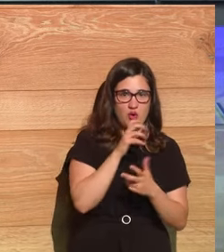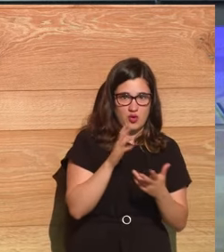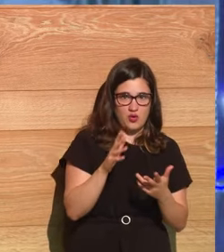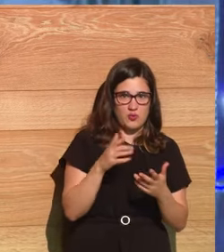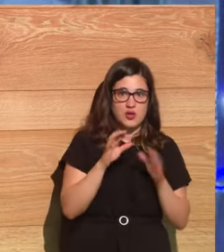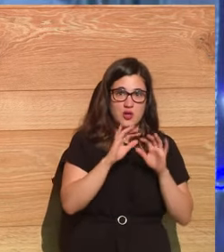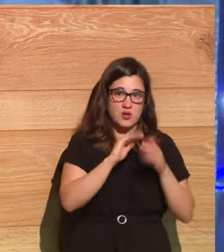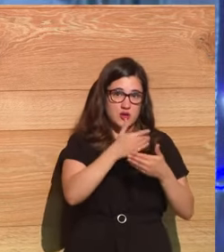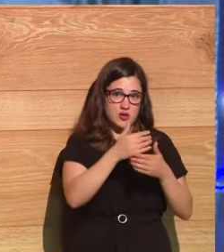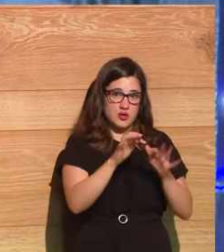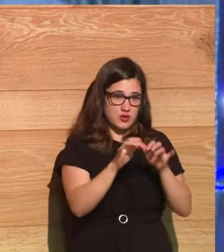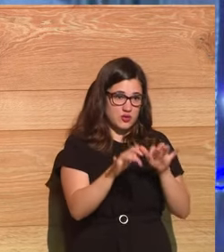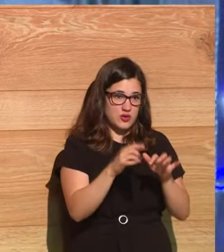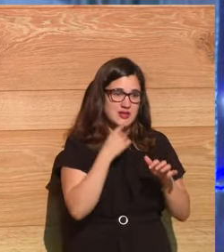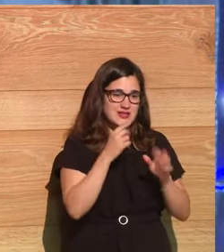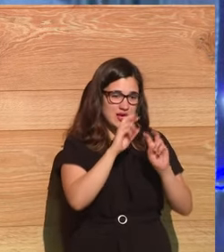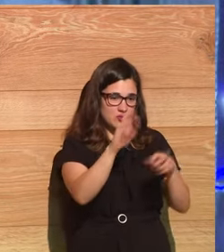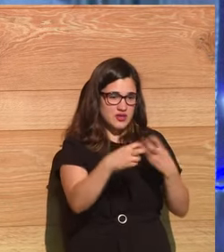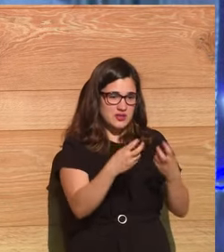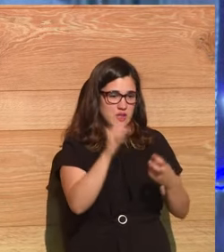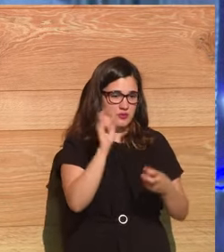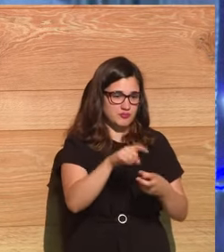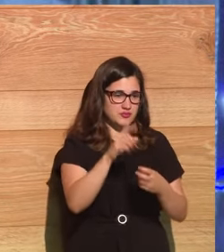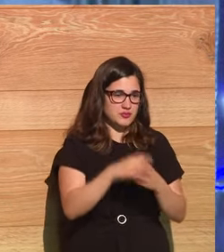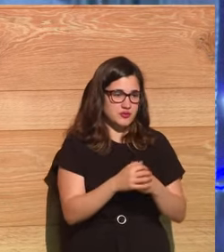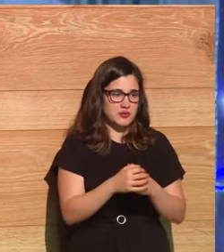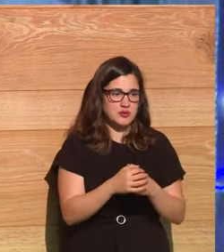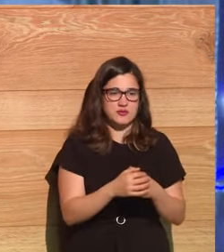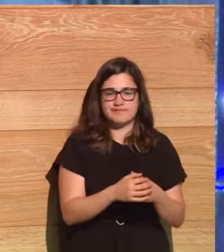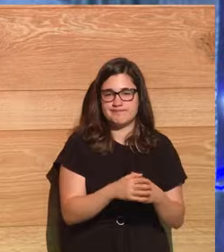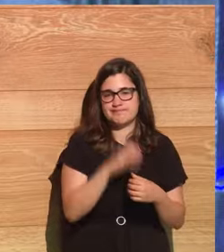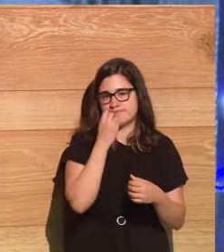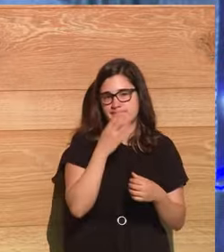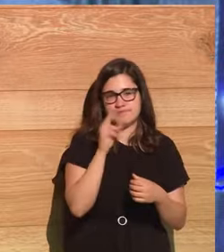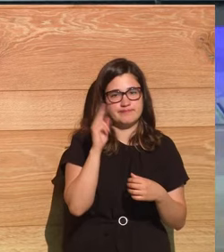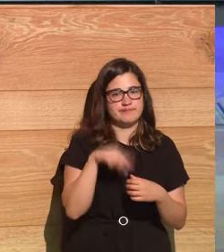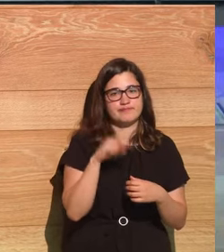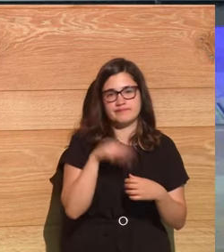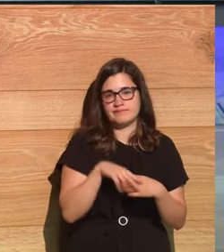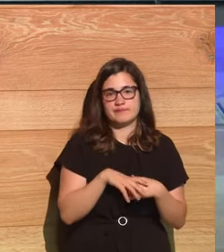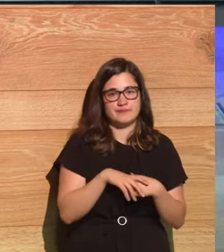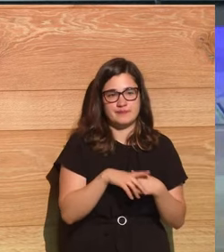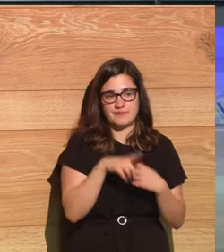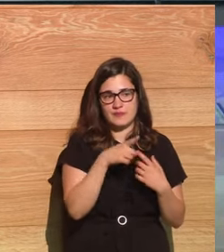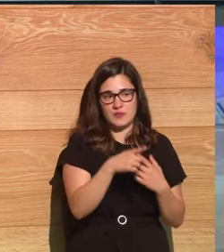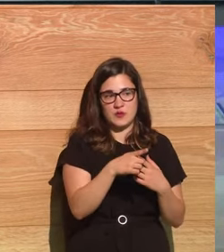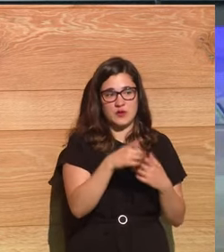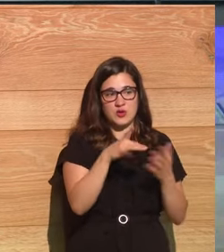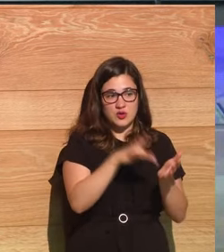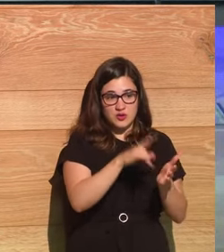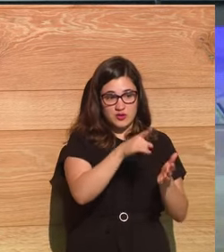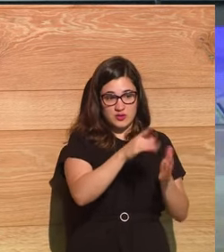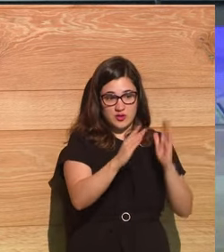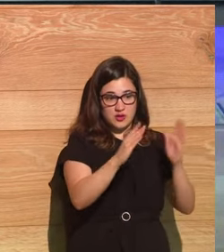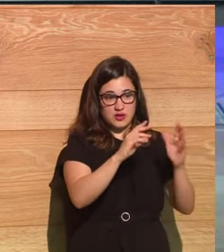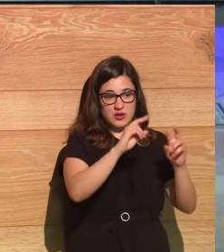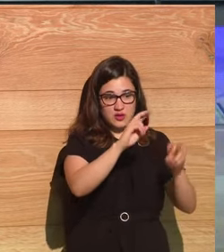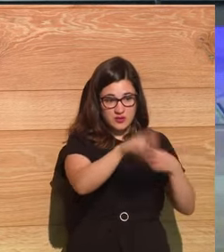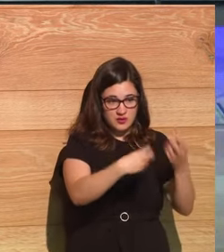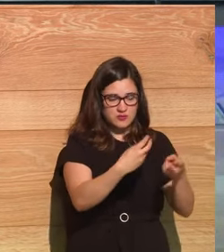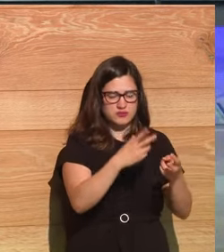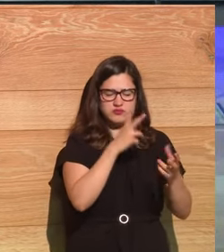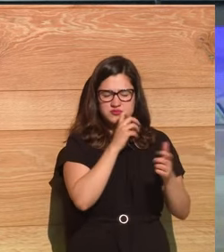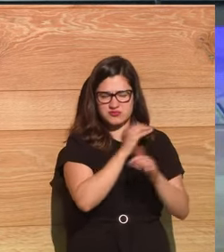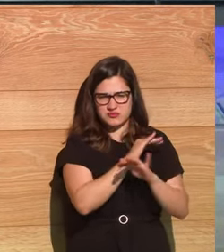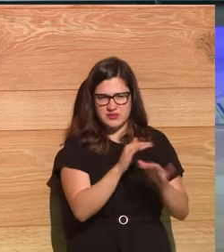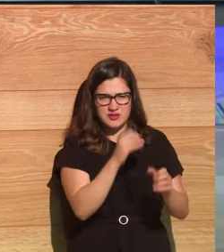dice, este día se va a actualizar, y se pone a actualizarse. Nunca nos viene bien, ¿no? Y en ese momento que el ordenador se está actualizando, es un desastre,